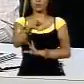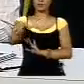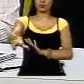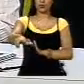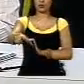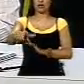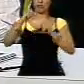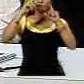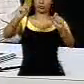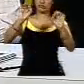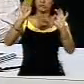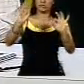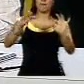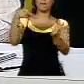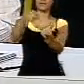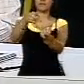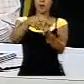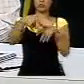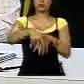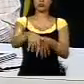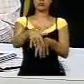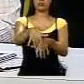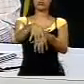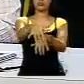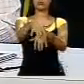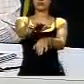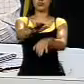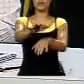que permitió, mediante